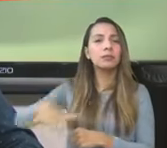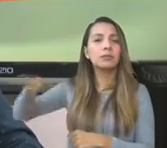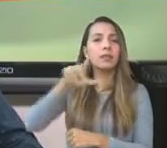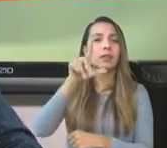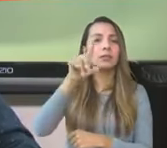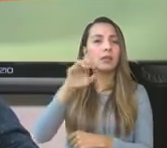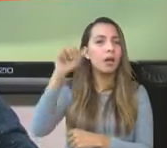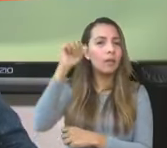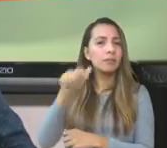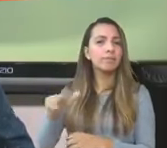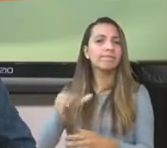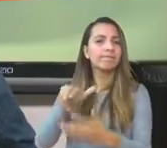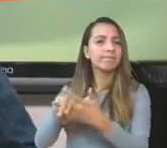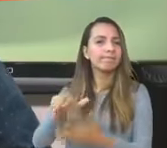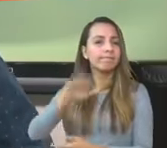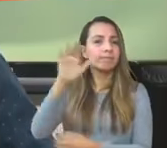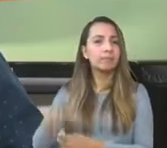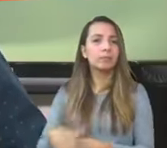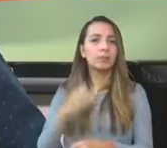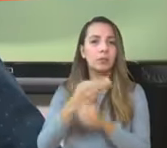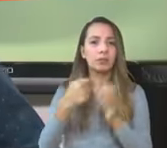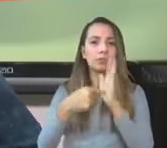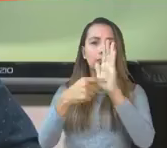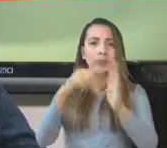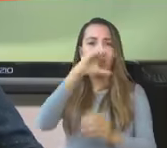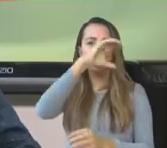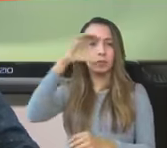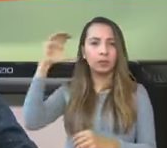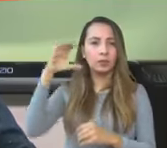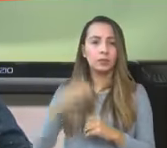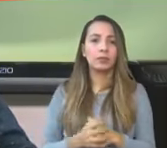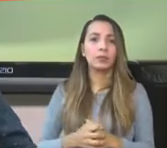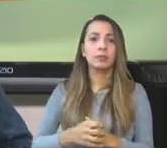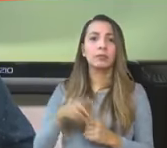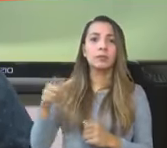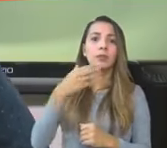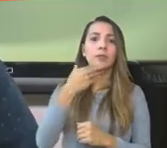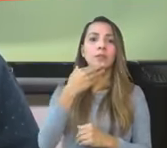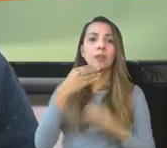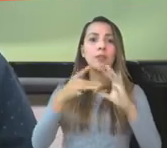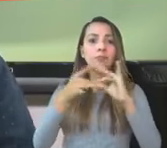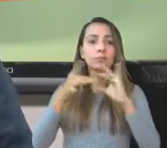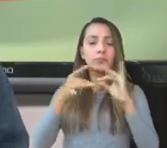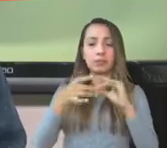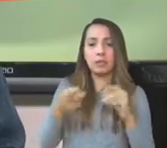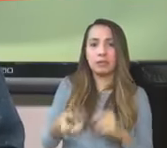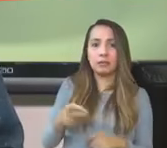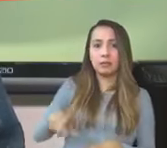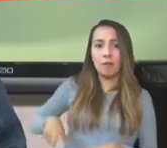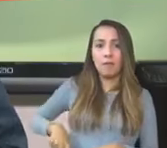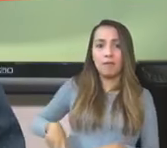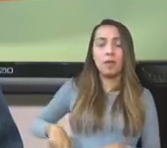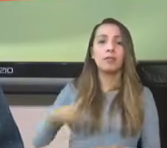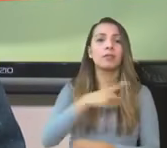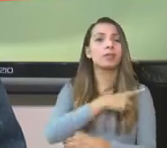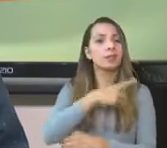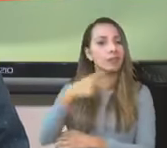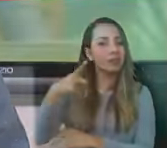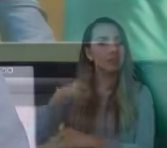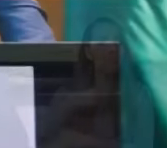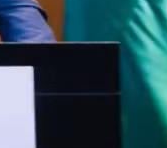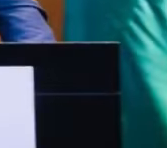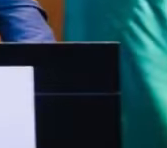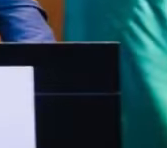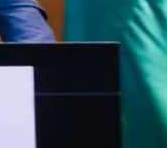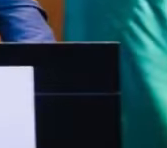de abril. El diputado puntualizó, si ponemos la foto por favor, Alberto, puntualizó que la presente administración debe tomar cartas